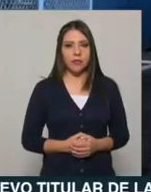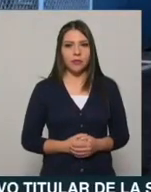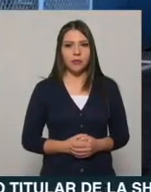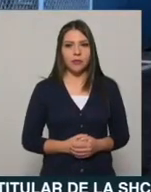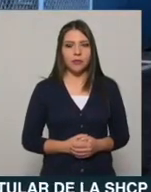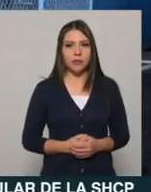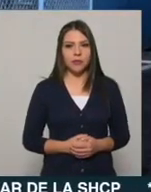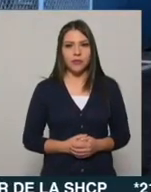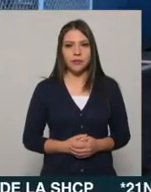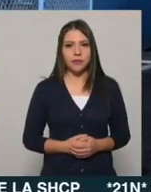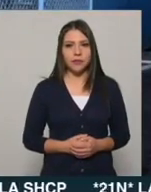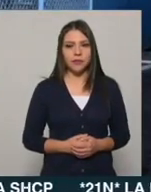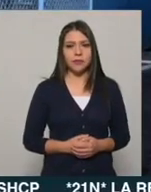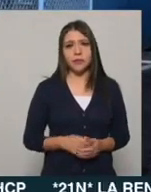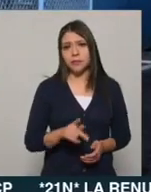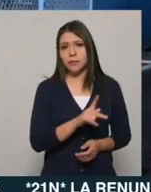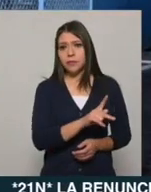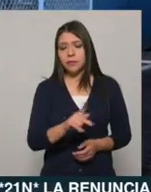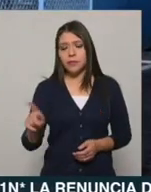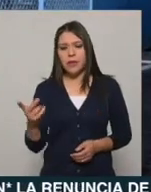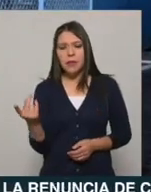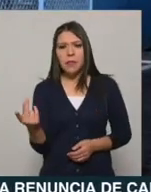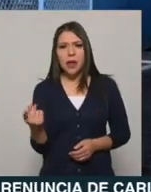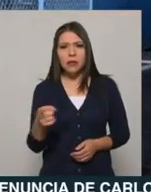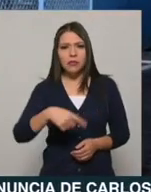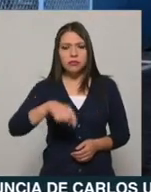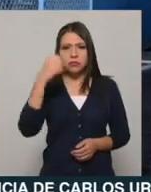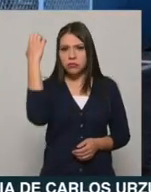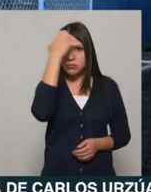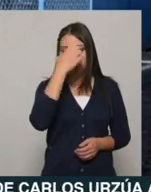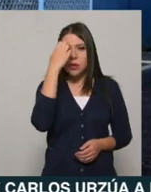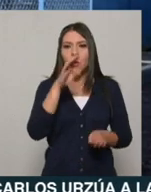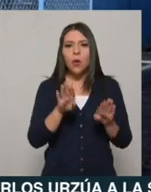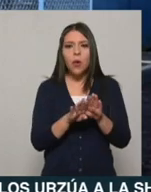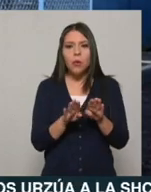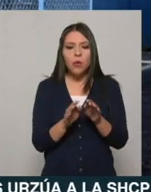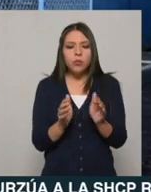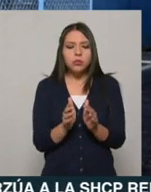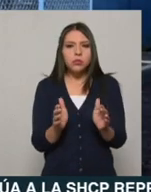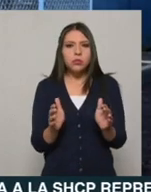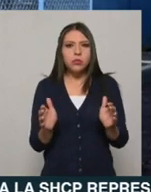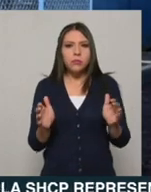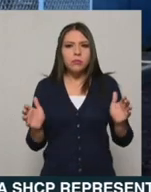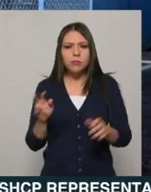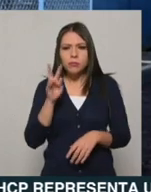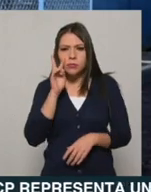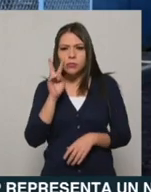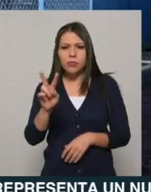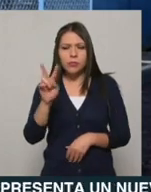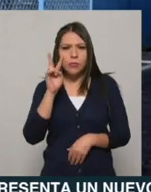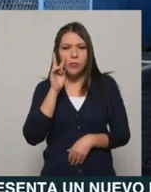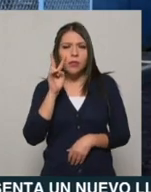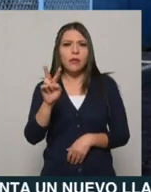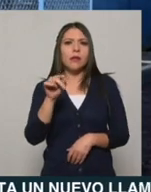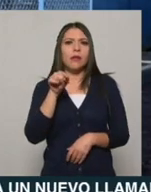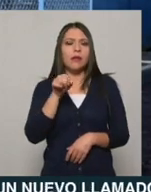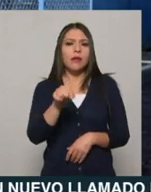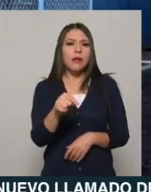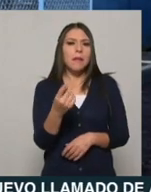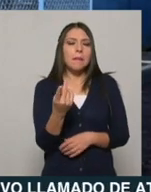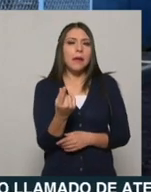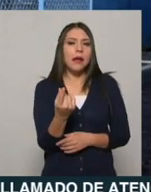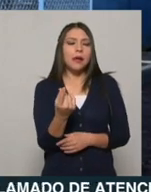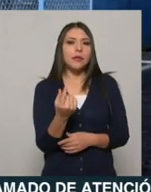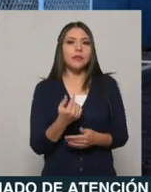Nosotros evaluamos a los perros en sus diferentes etapas de crecimiento, vamos viendo cómo ellos